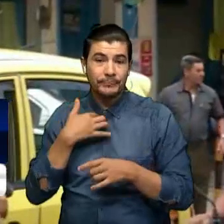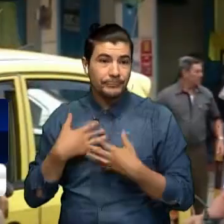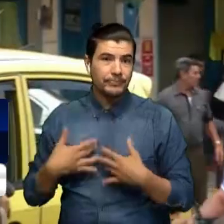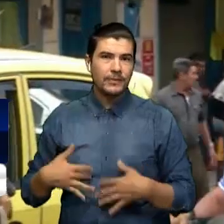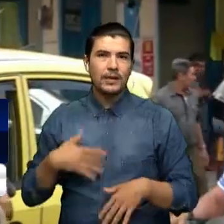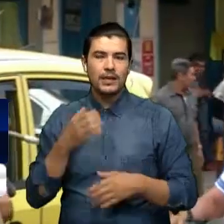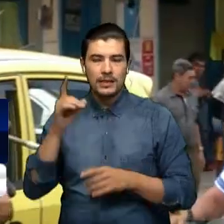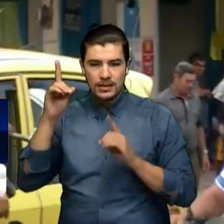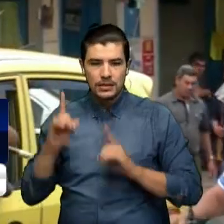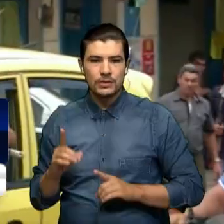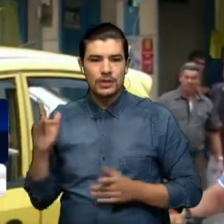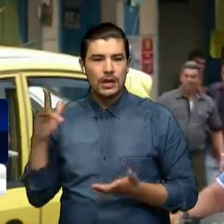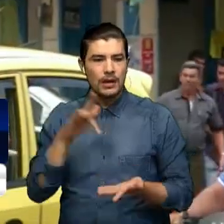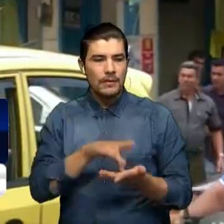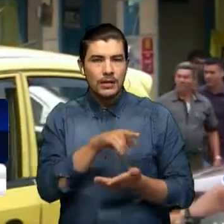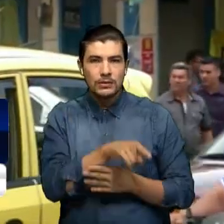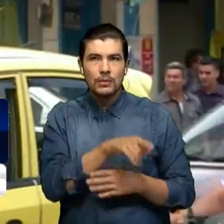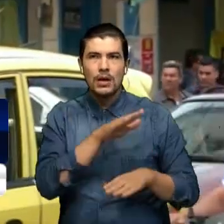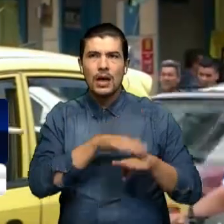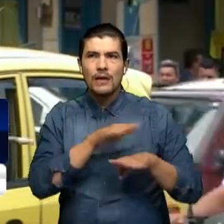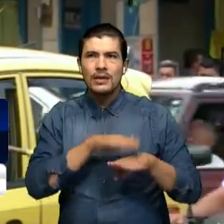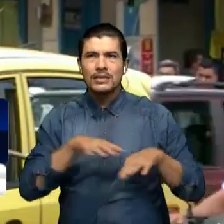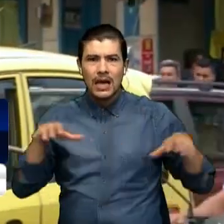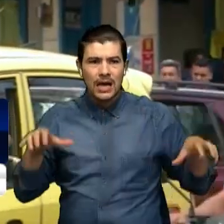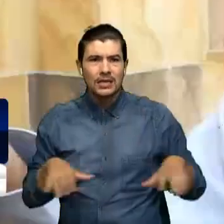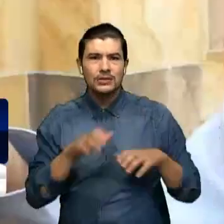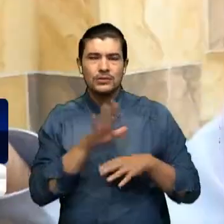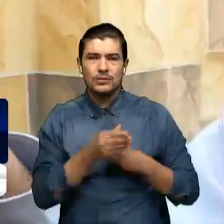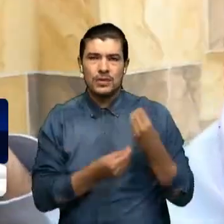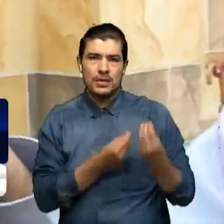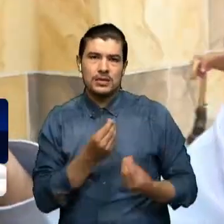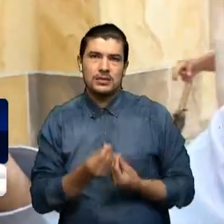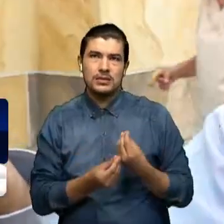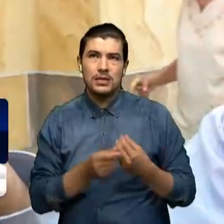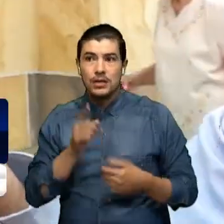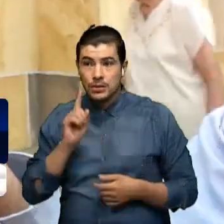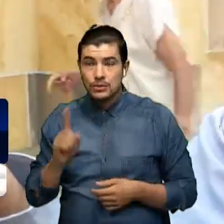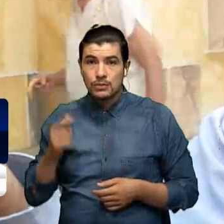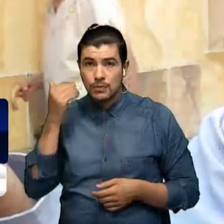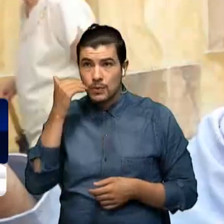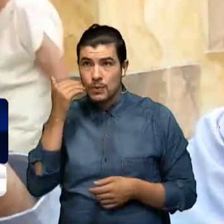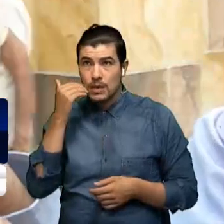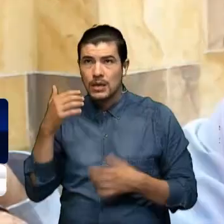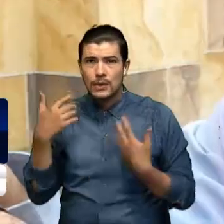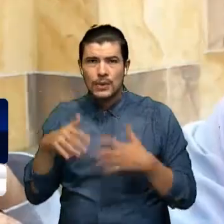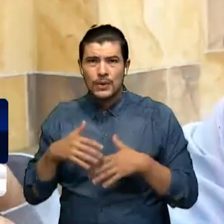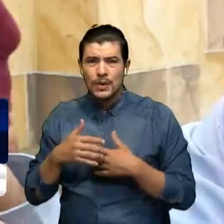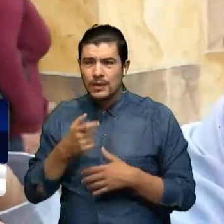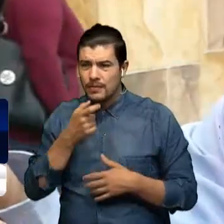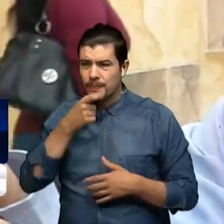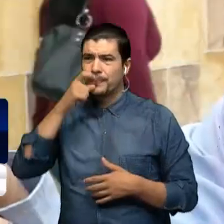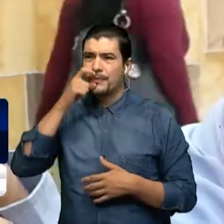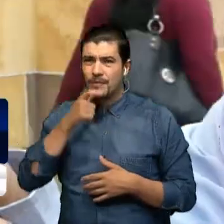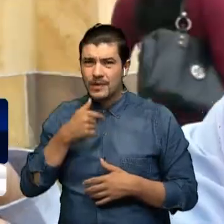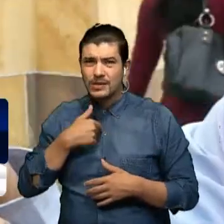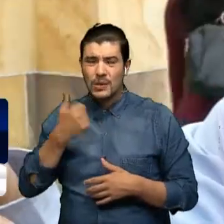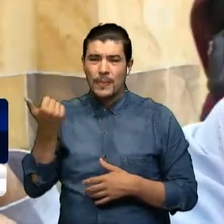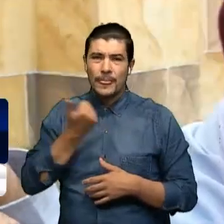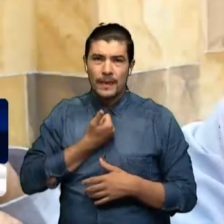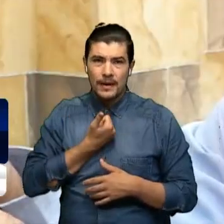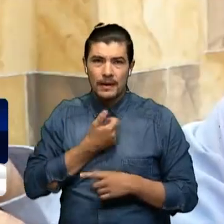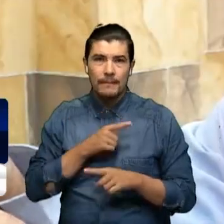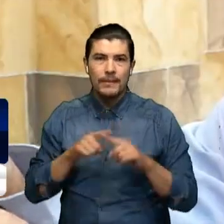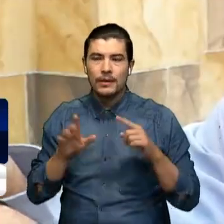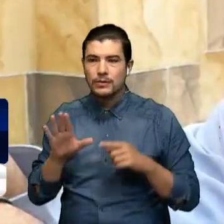bajar a recepción y dar aviso del acto cometido en intento a través de una bebida desistir de su vida pero